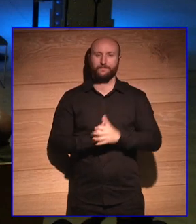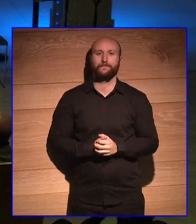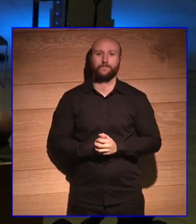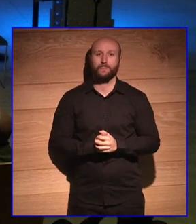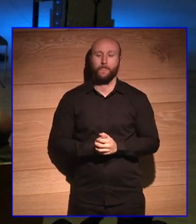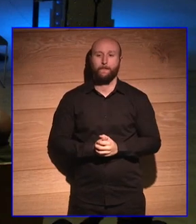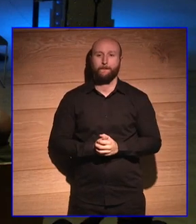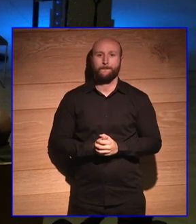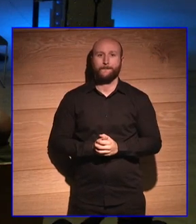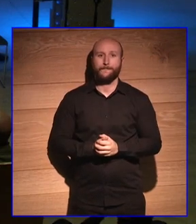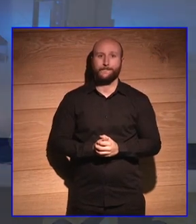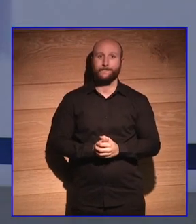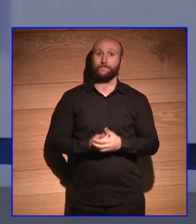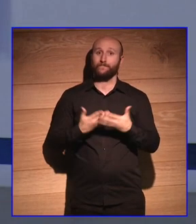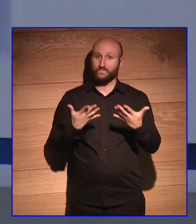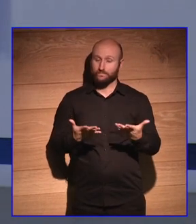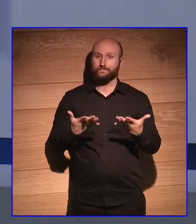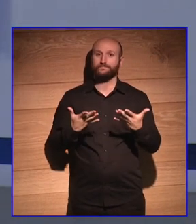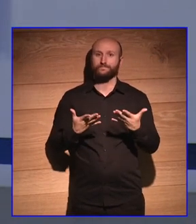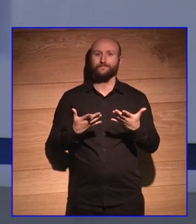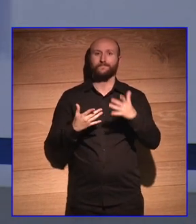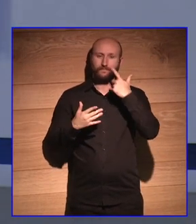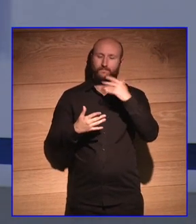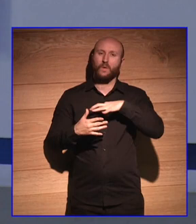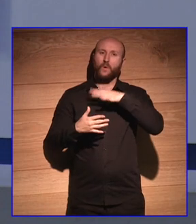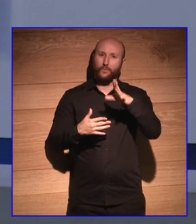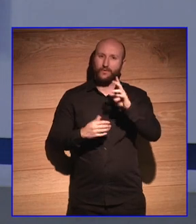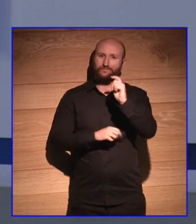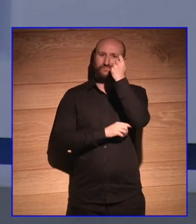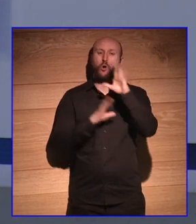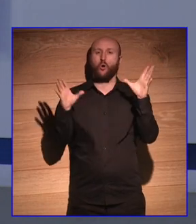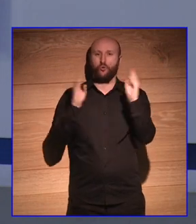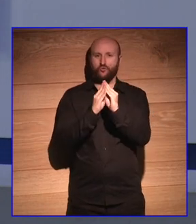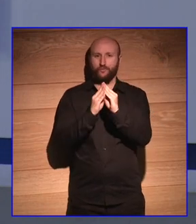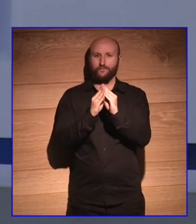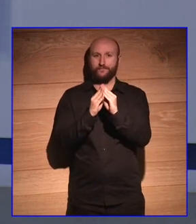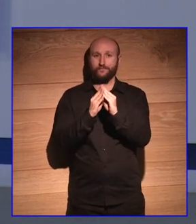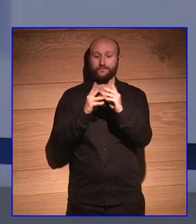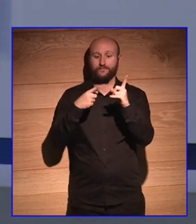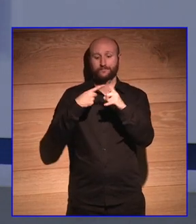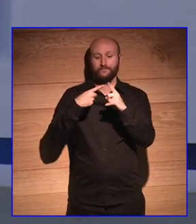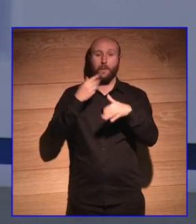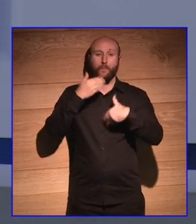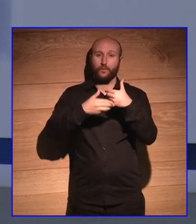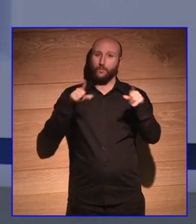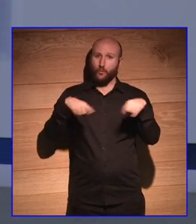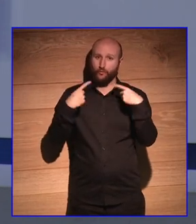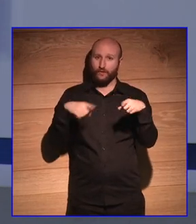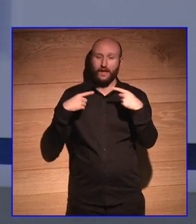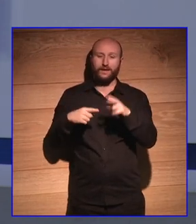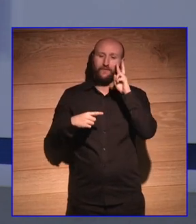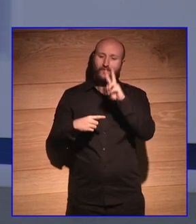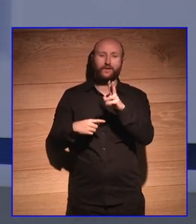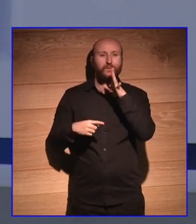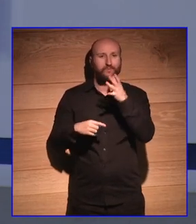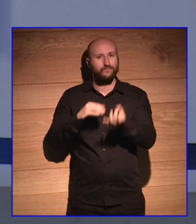tras los datos aquí expuestos podemos aventurarnos a extraer algunas conclusiones respecto a su producción musical podemos observar que su cultivo